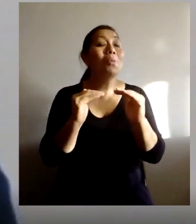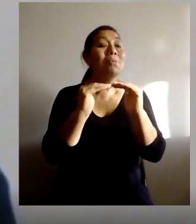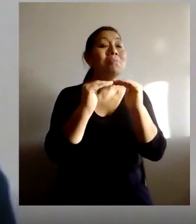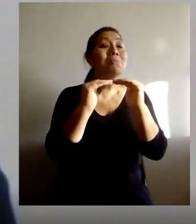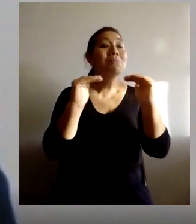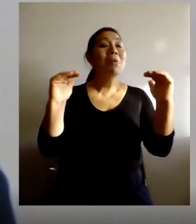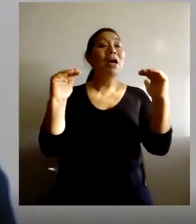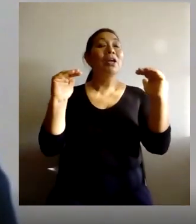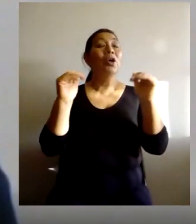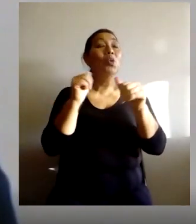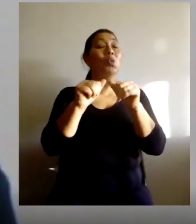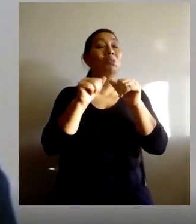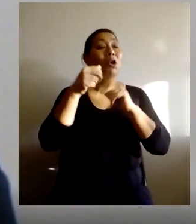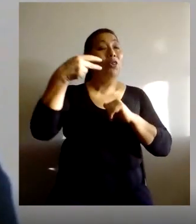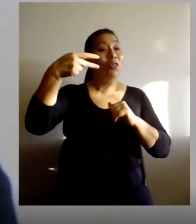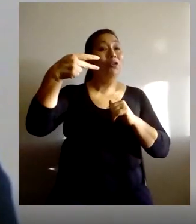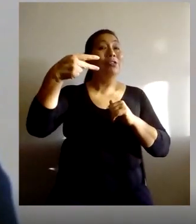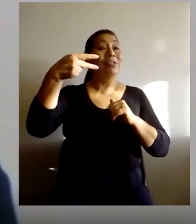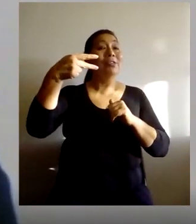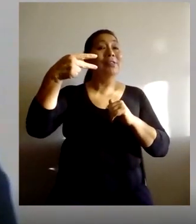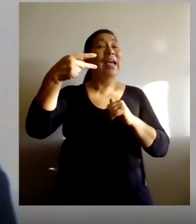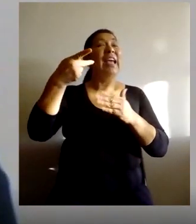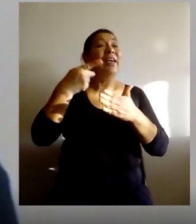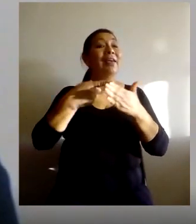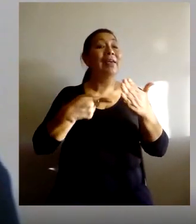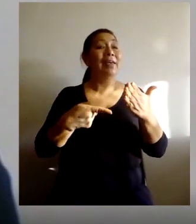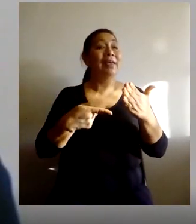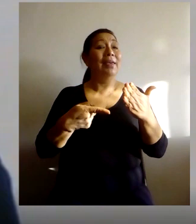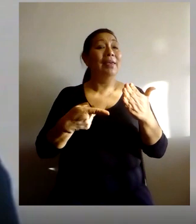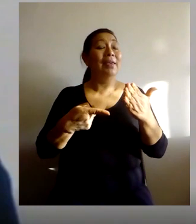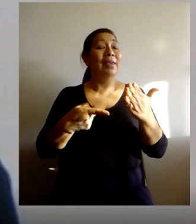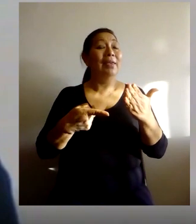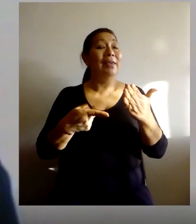un margen, que es la regla 2, a la evaluación